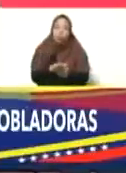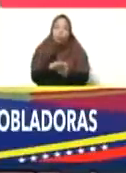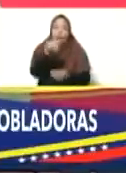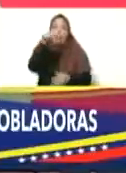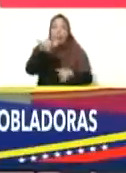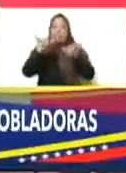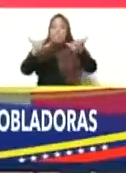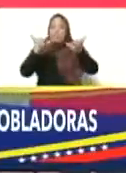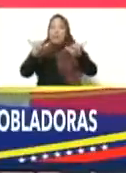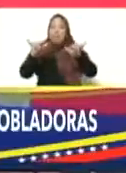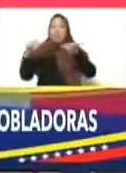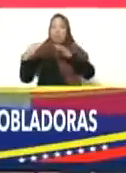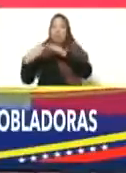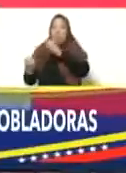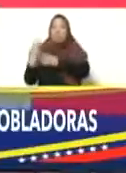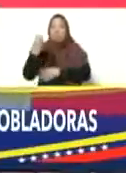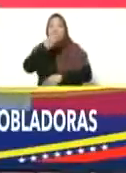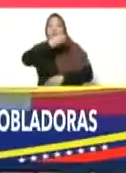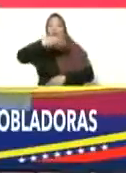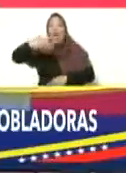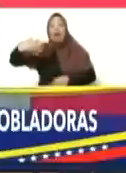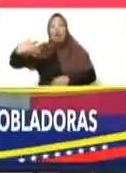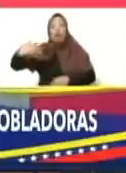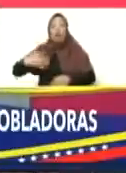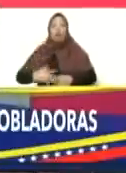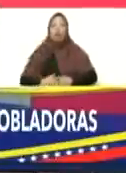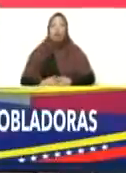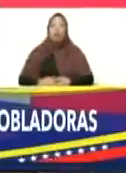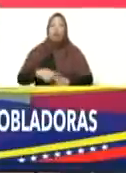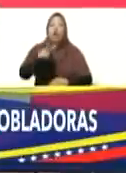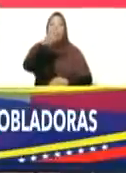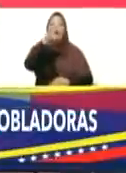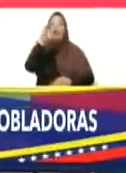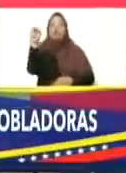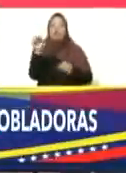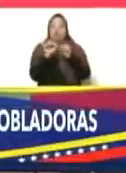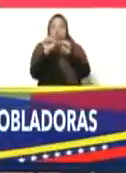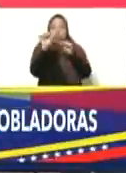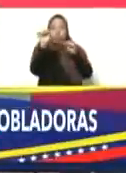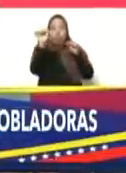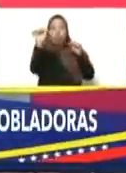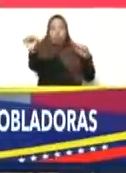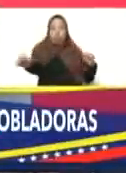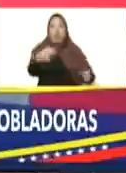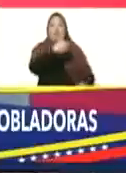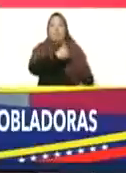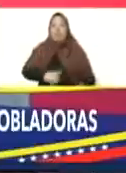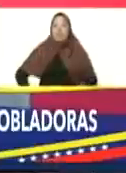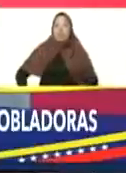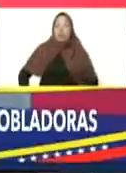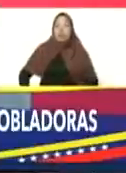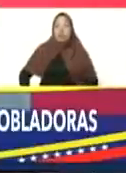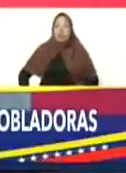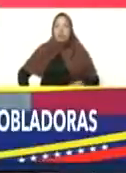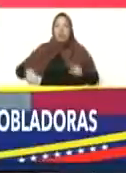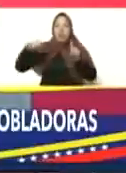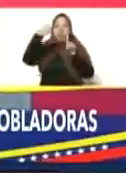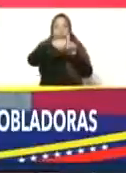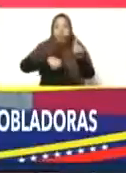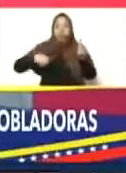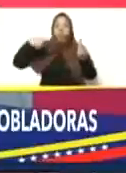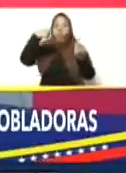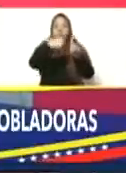mismo en el palacio blanco a 200 metros del despacho presidencial fue torturado